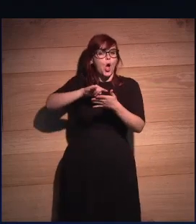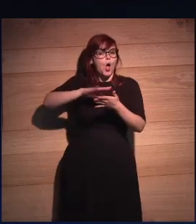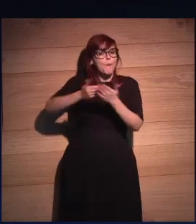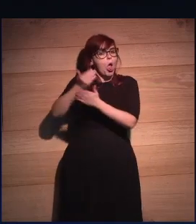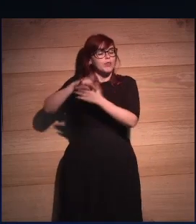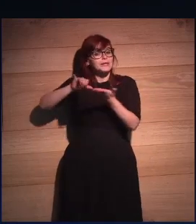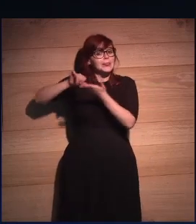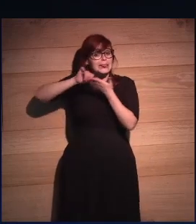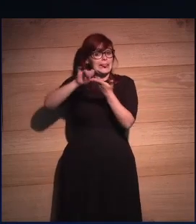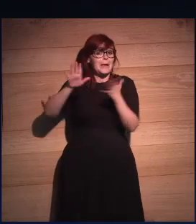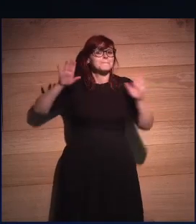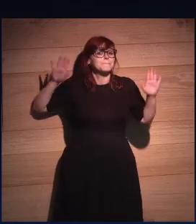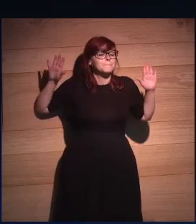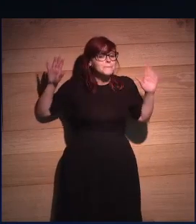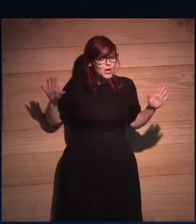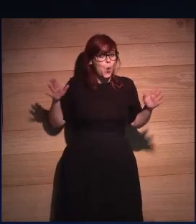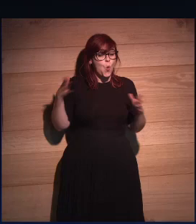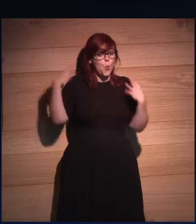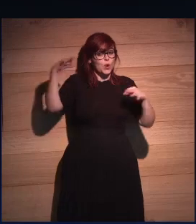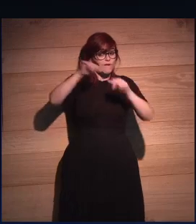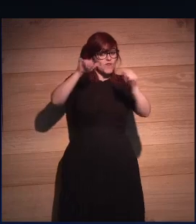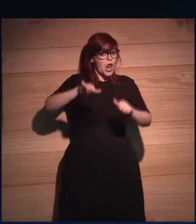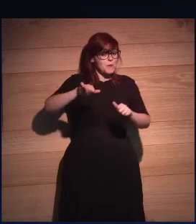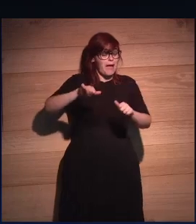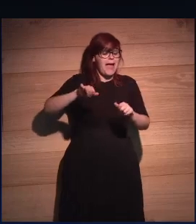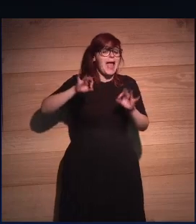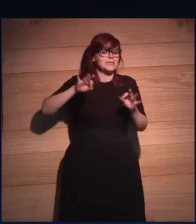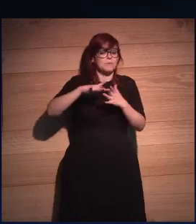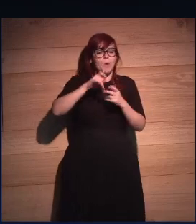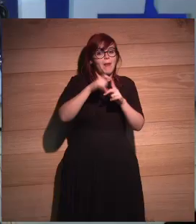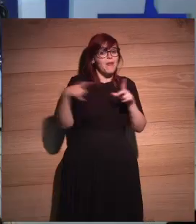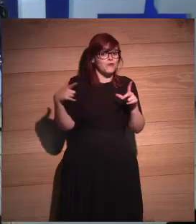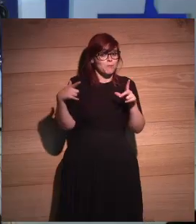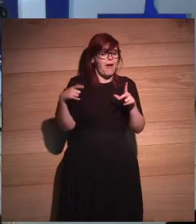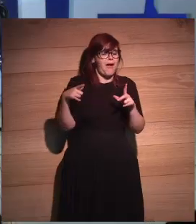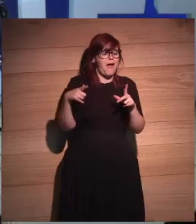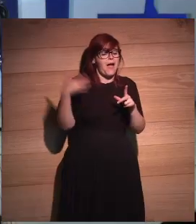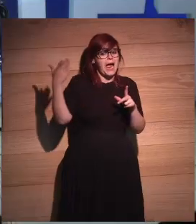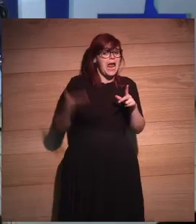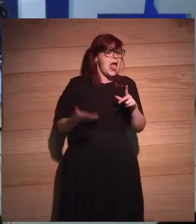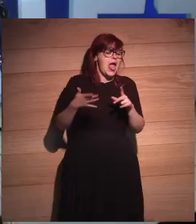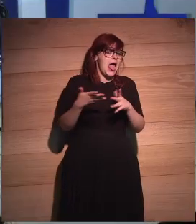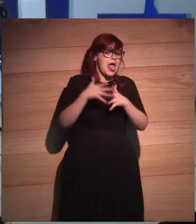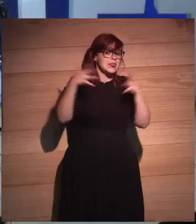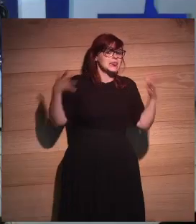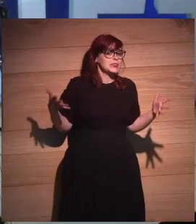y las únicas opciones disponibles son grandes plataformas,